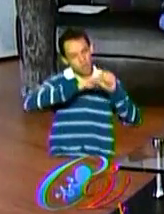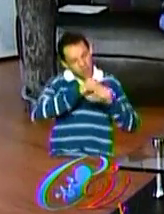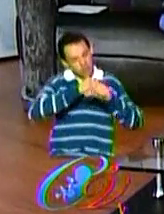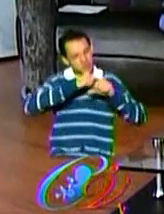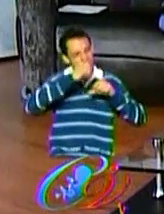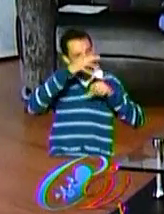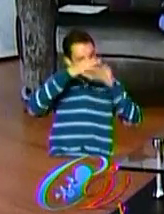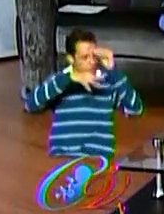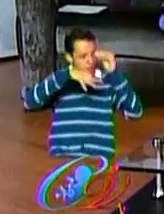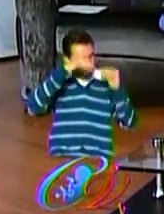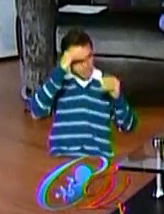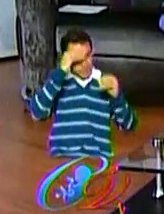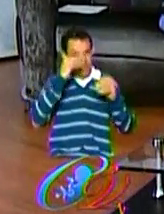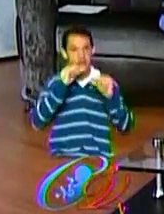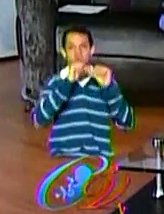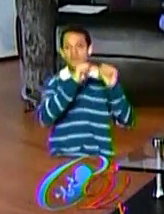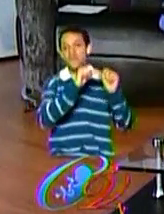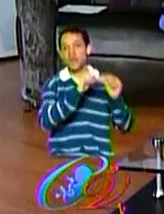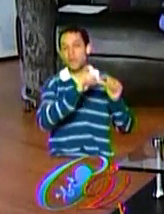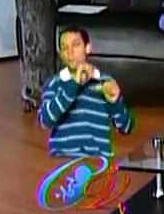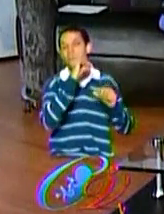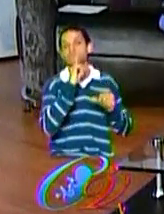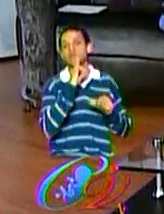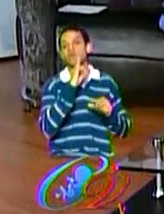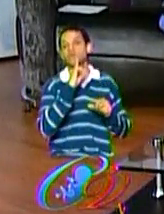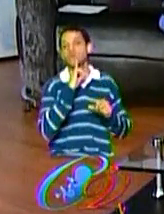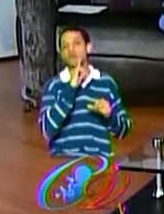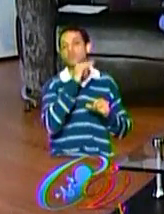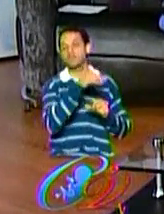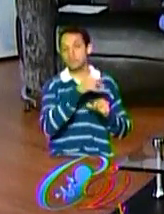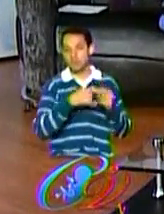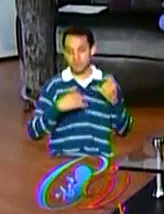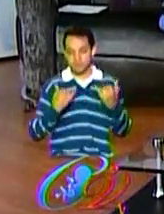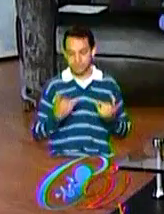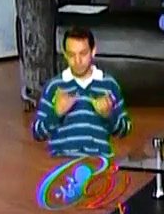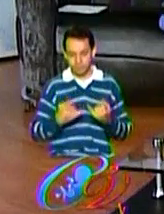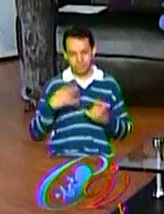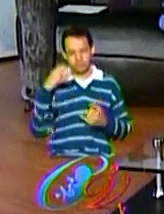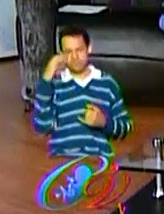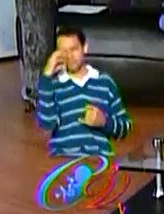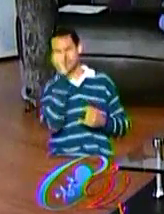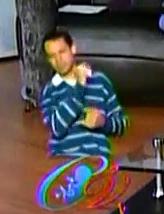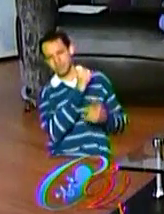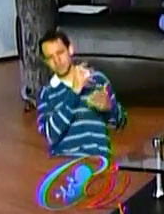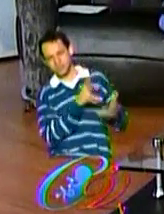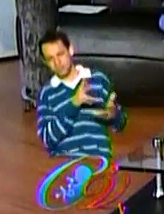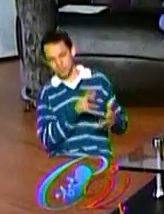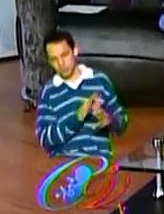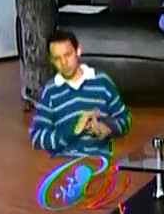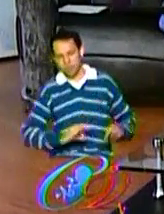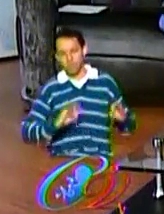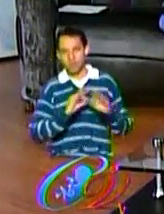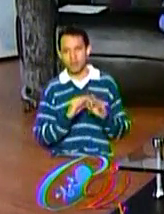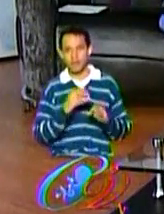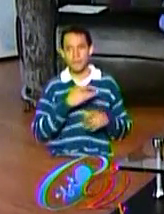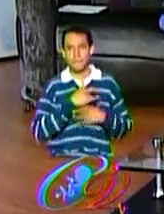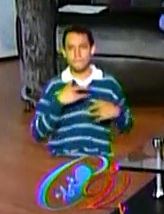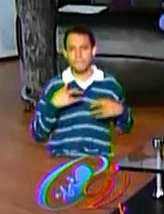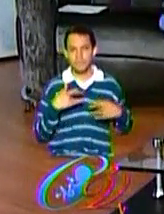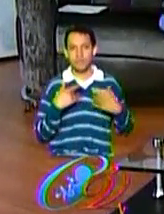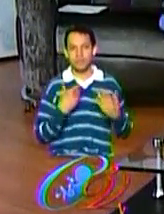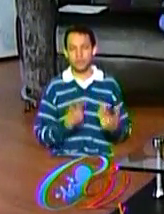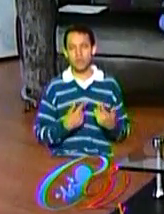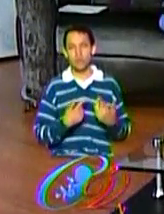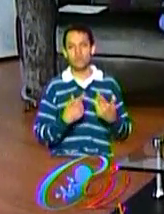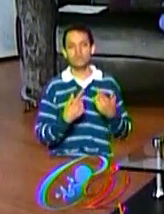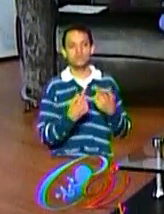temas. Y es muy importante que ustedes hoy entiendan un tópico grande, importante de la medicina, y son los